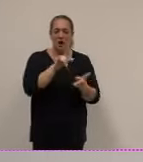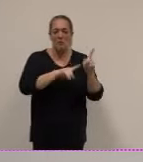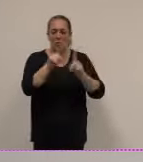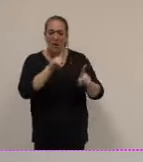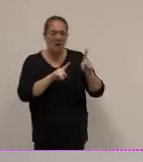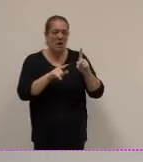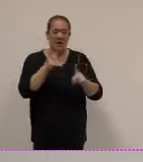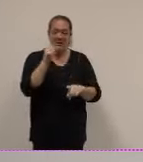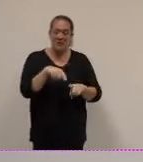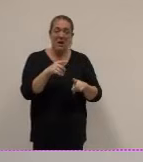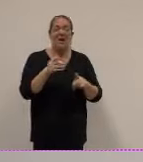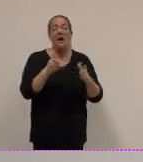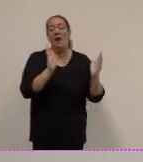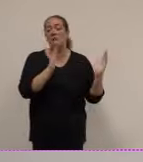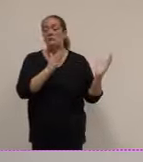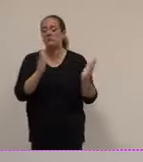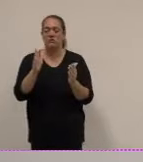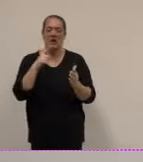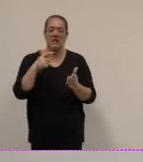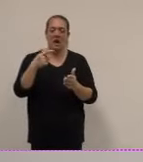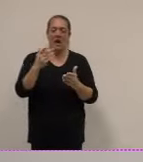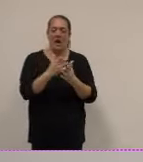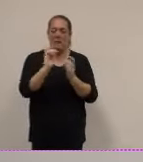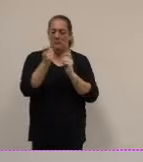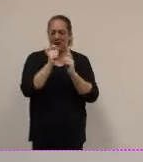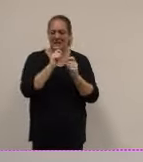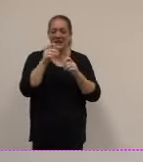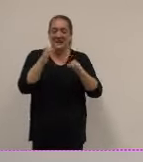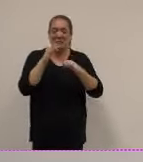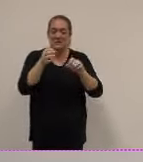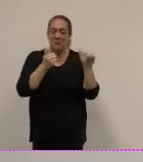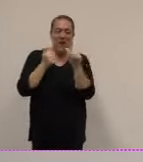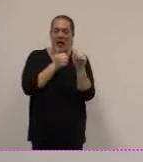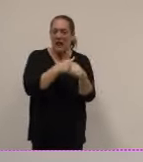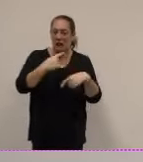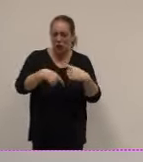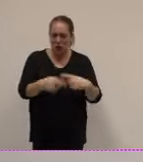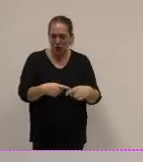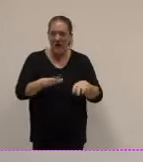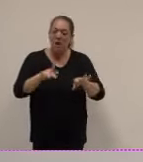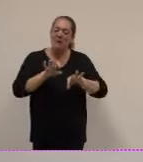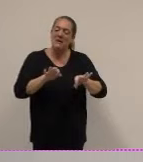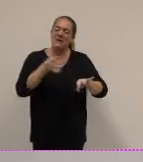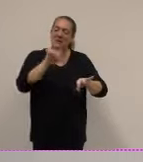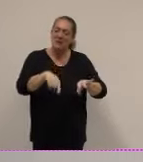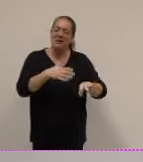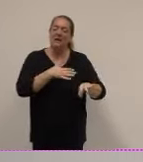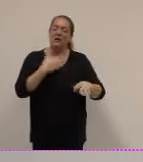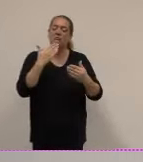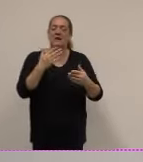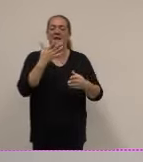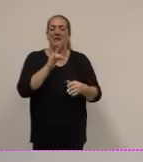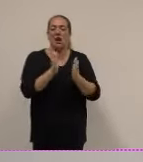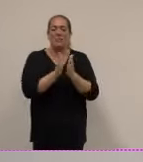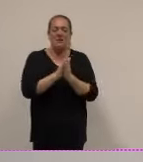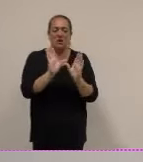por supuesto, al gabinete de prensa que hacemos correr detrás de nosotros cada día. Pero especialmente quiero agradecerle a mis compañeros del